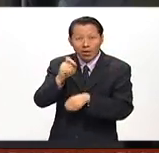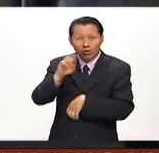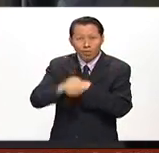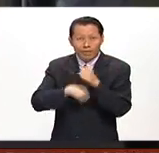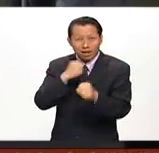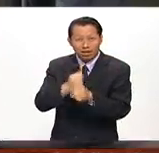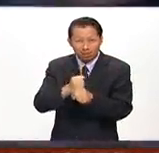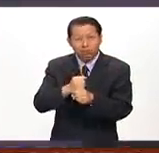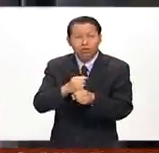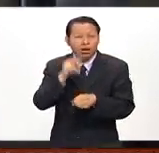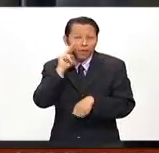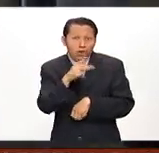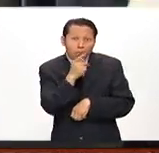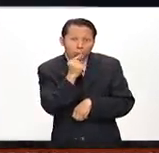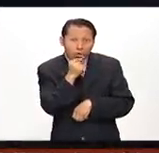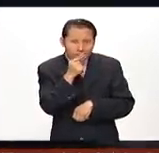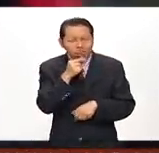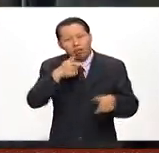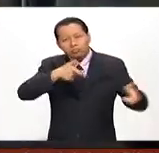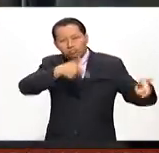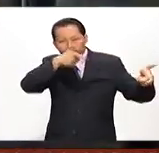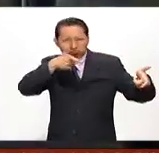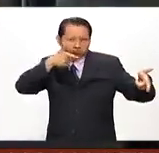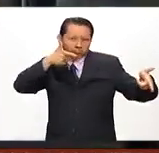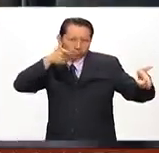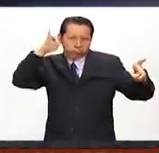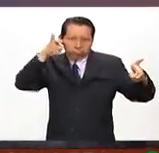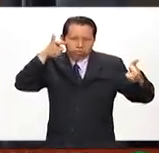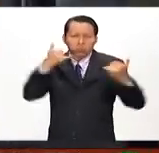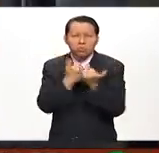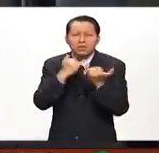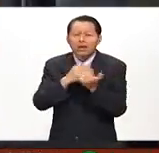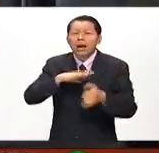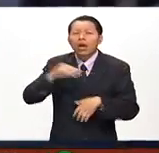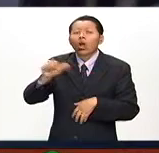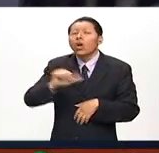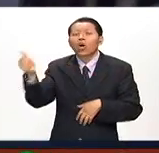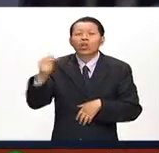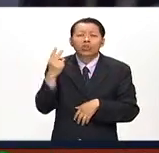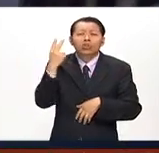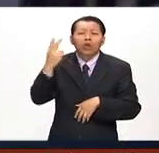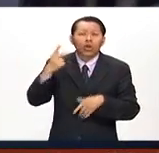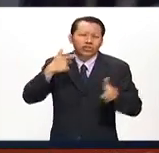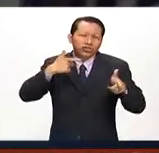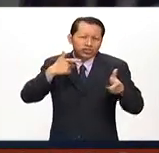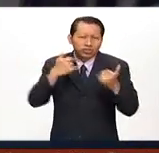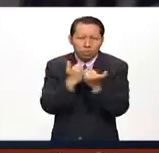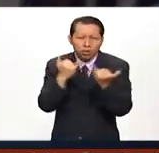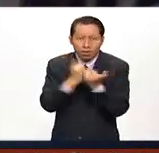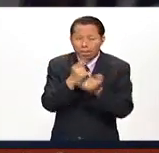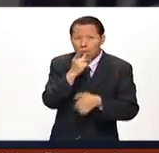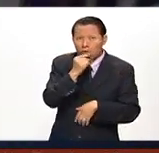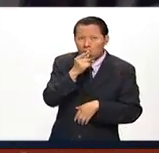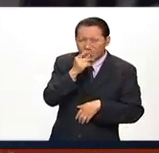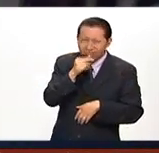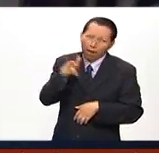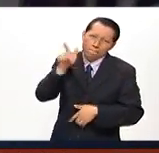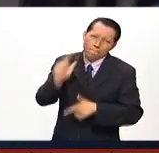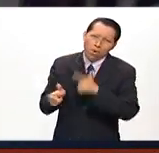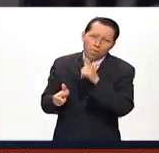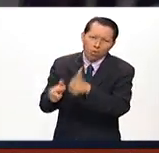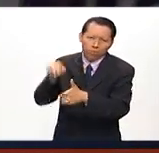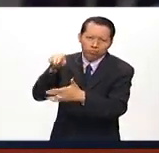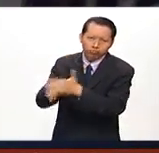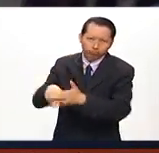la policía. De acuerdo con los reportes, hubo al menos otros 2 tiradores. El agresor fue abatido por las fuerzas policíacas. Las